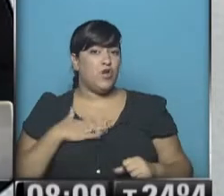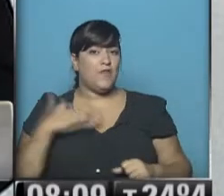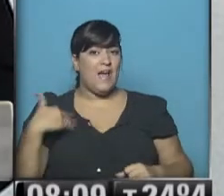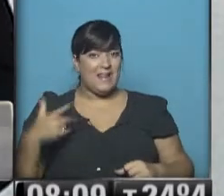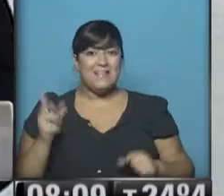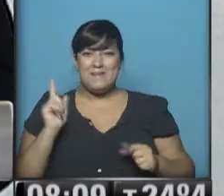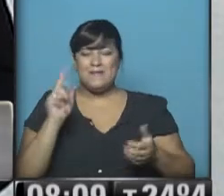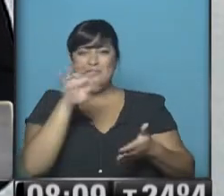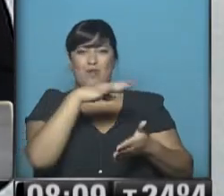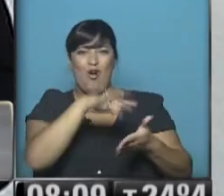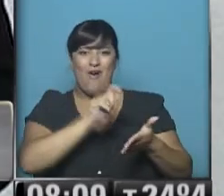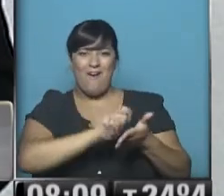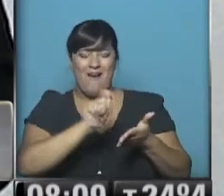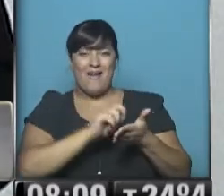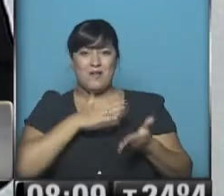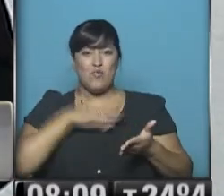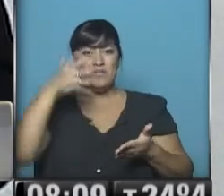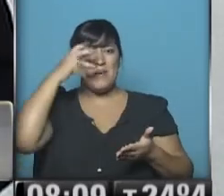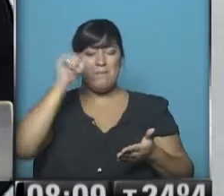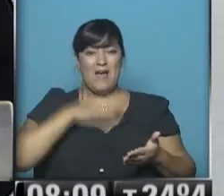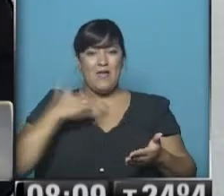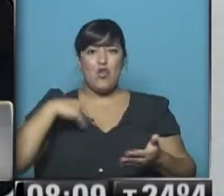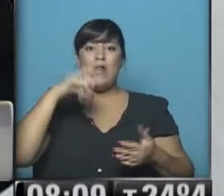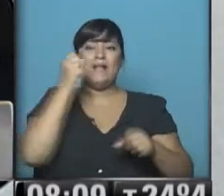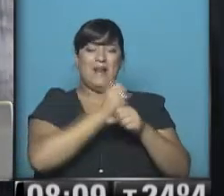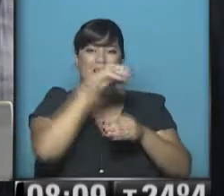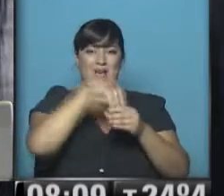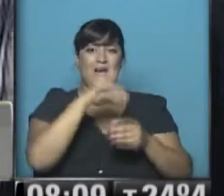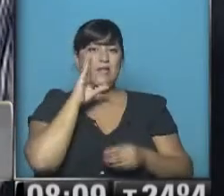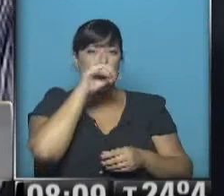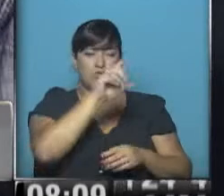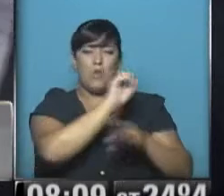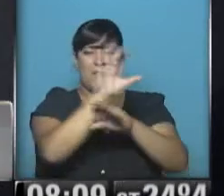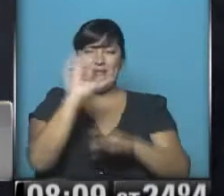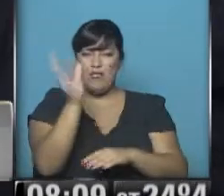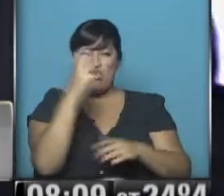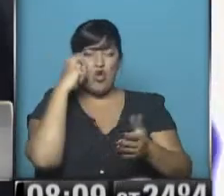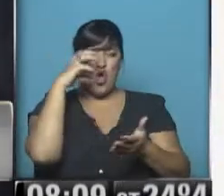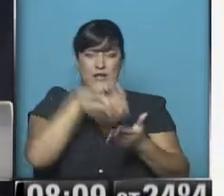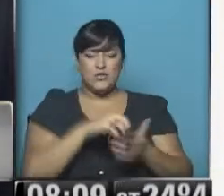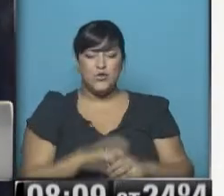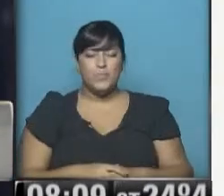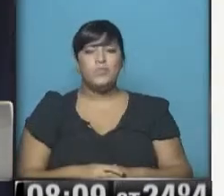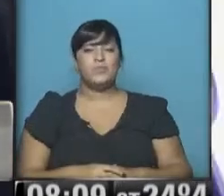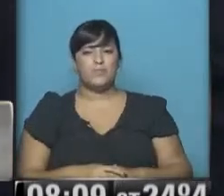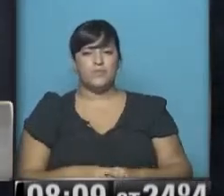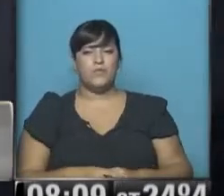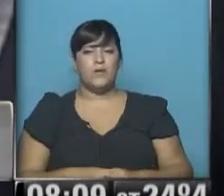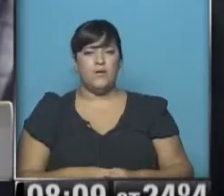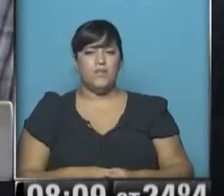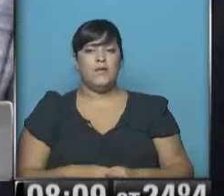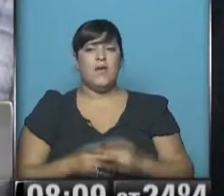de la carta enviada por nuestra embajadora en eeuu buen día ministro las principales terminales de